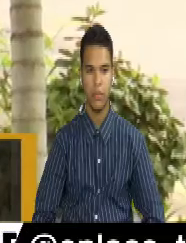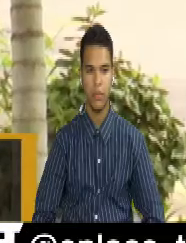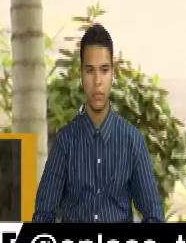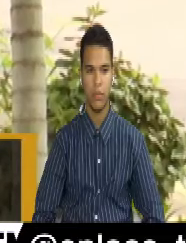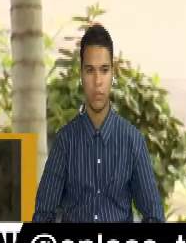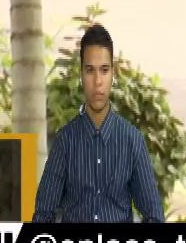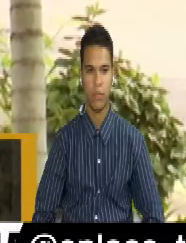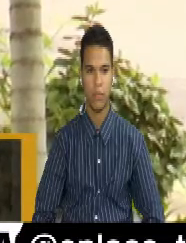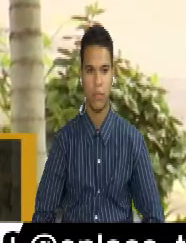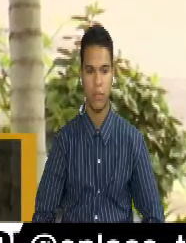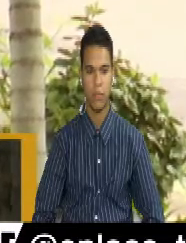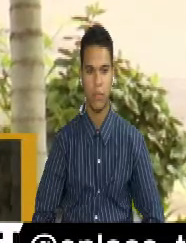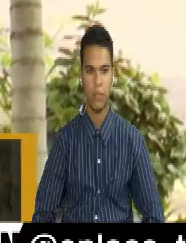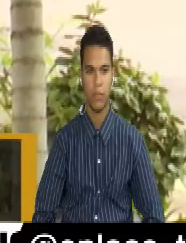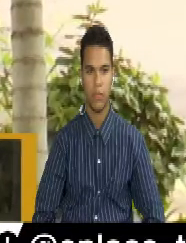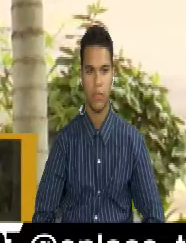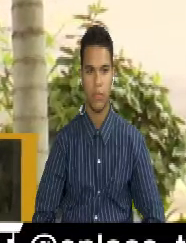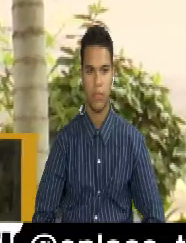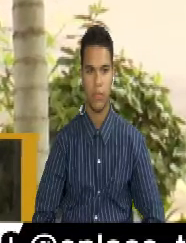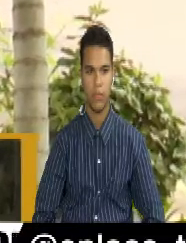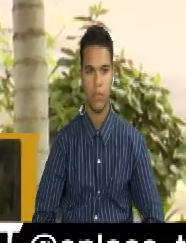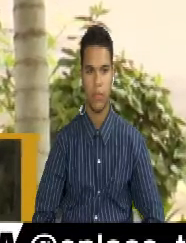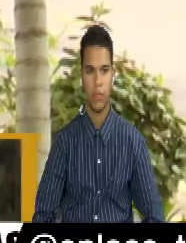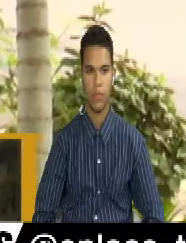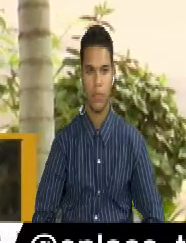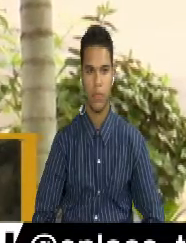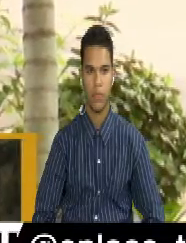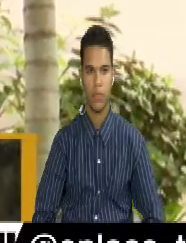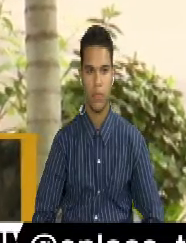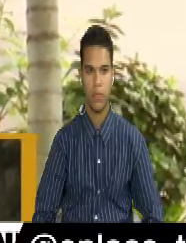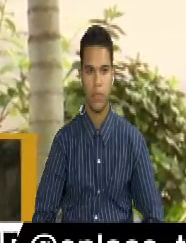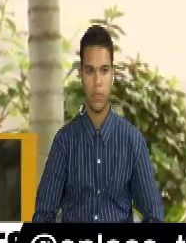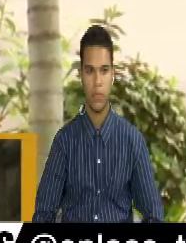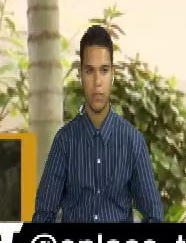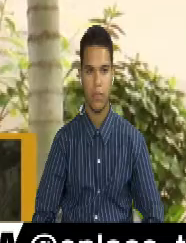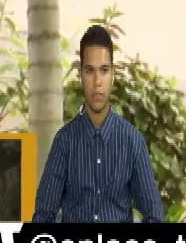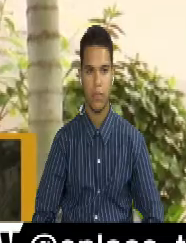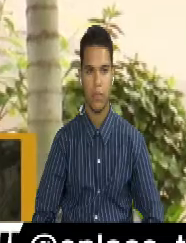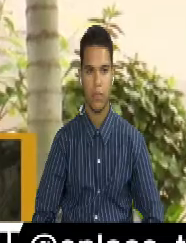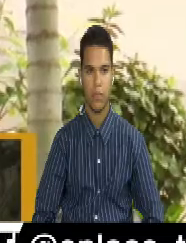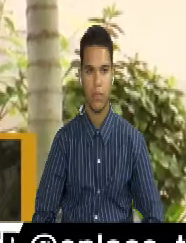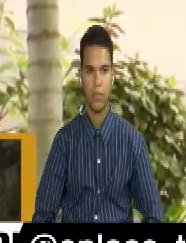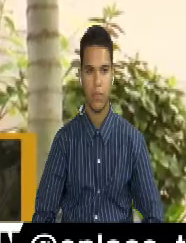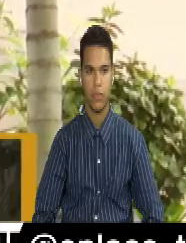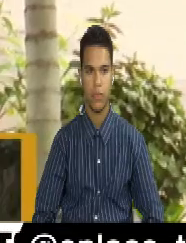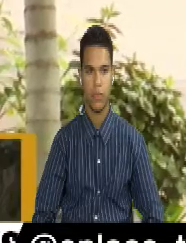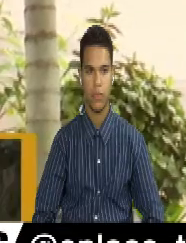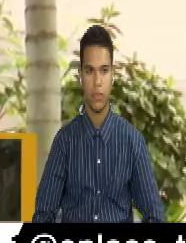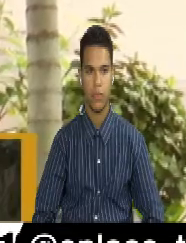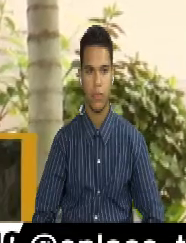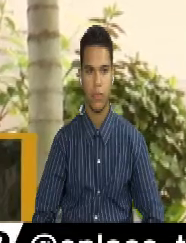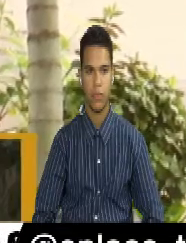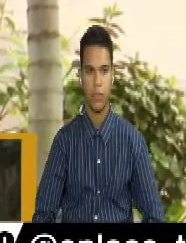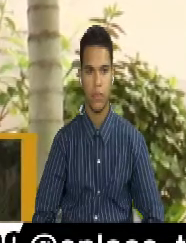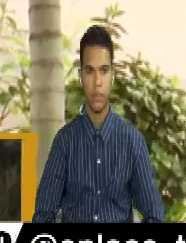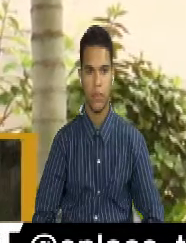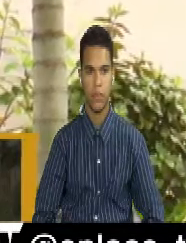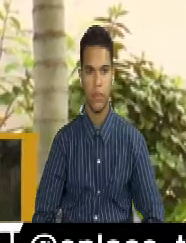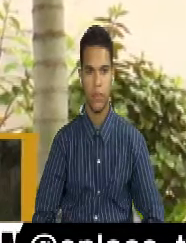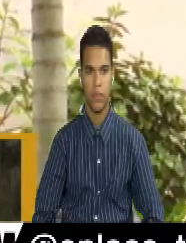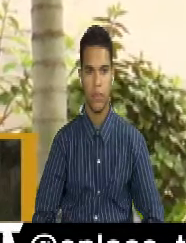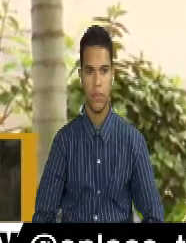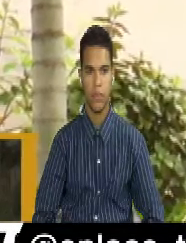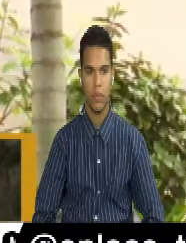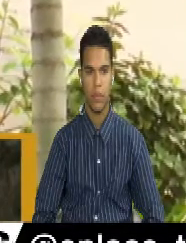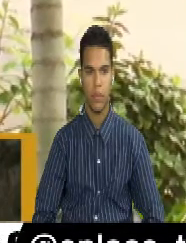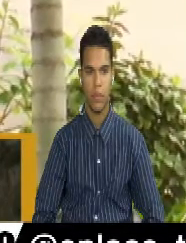traición. Ahora tú en el puente roto, abrazado con el otro, ni te acuerdas de mi amor. Porque